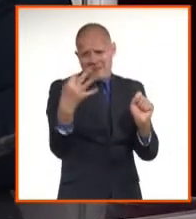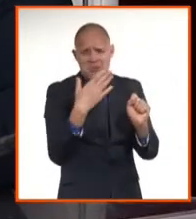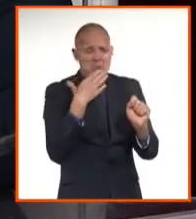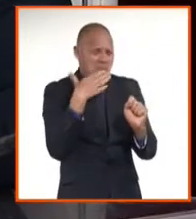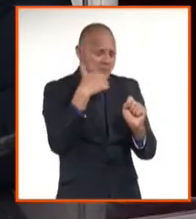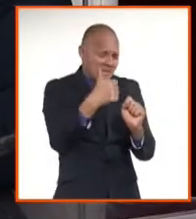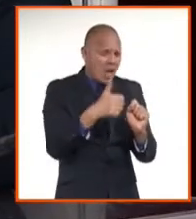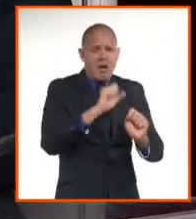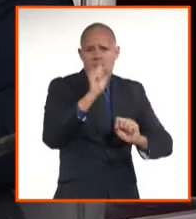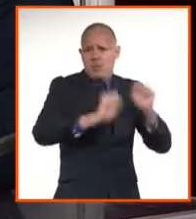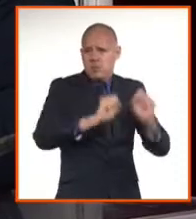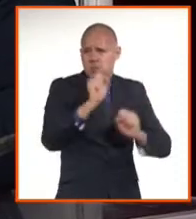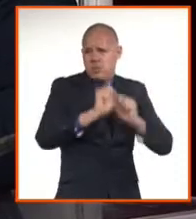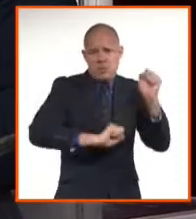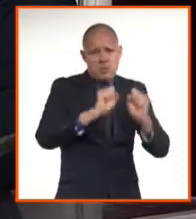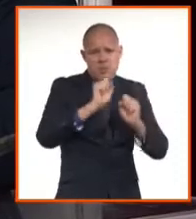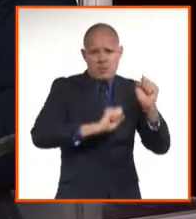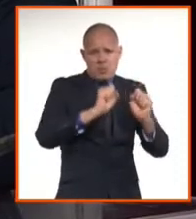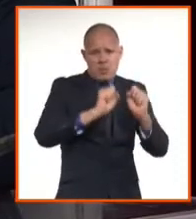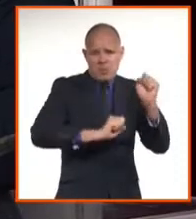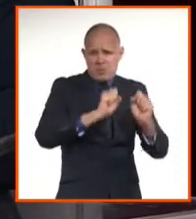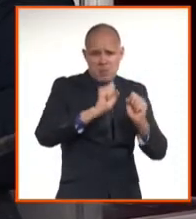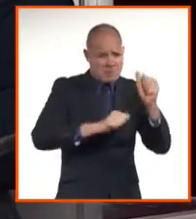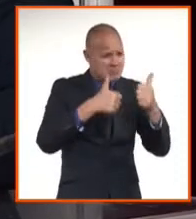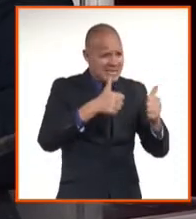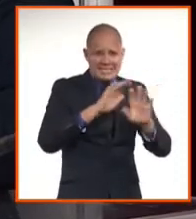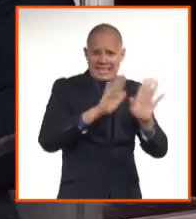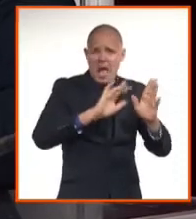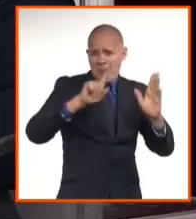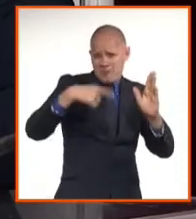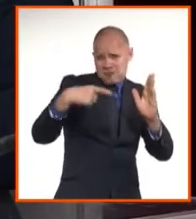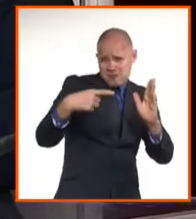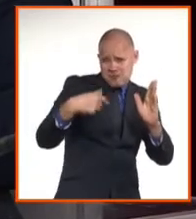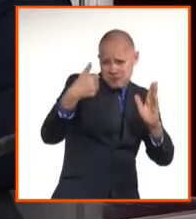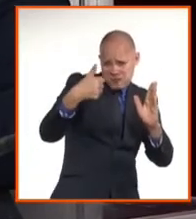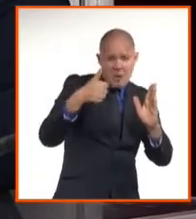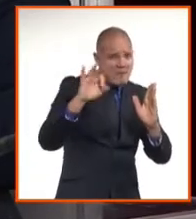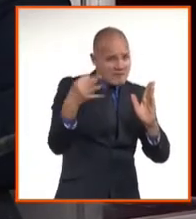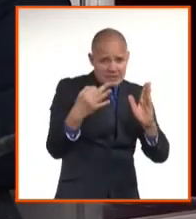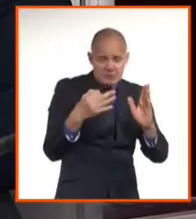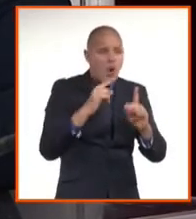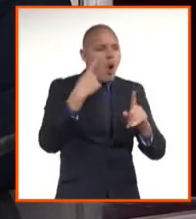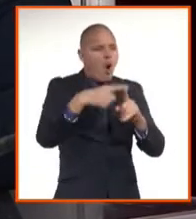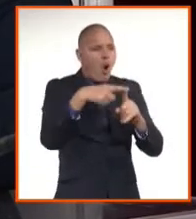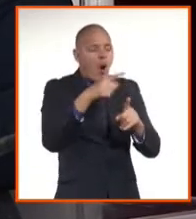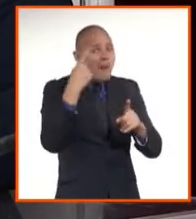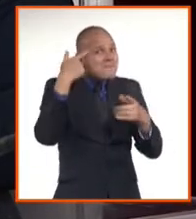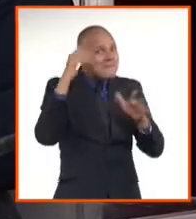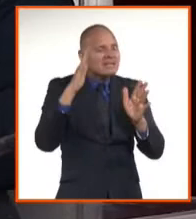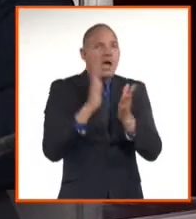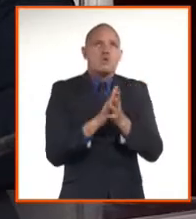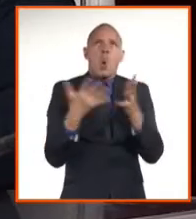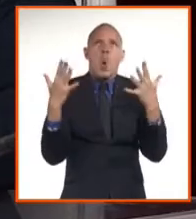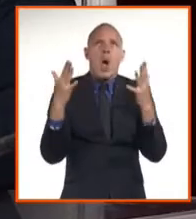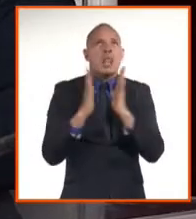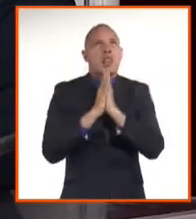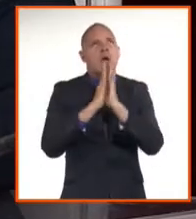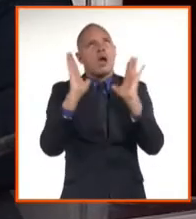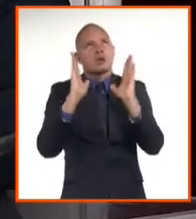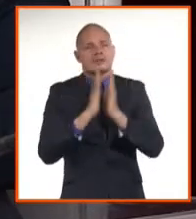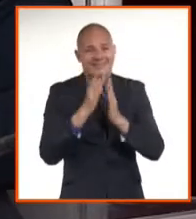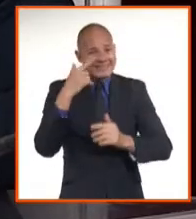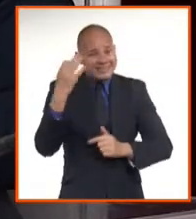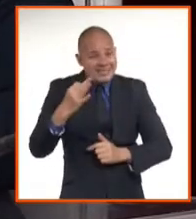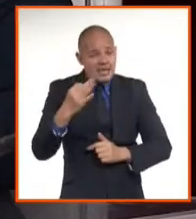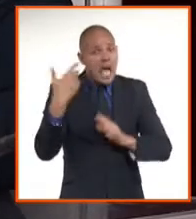un mantenimiento que el cambio de las paletas y el balanceo de ese rotor realmente cifraba una expectativa porque era la primera vez que se hacía